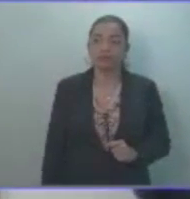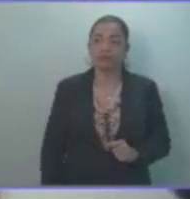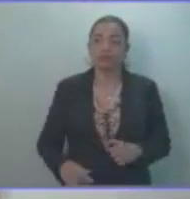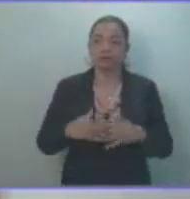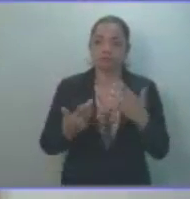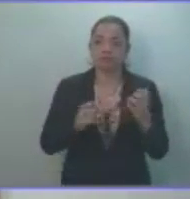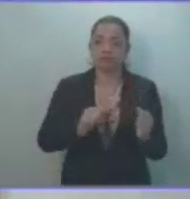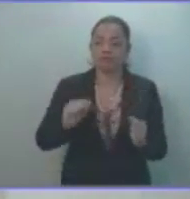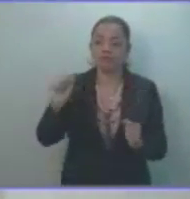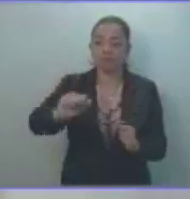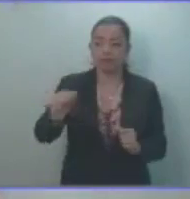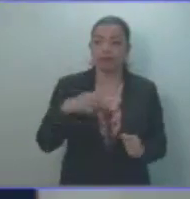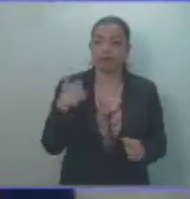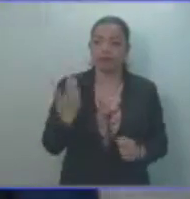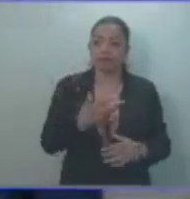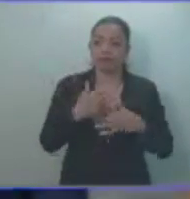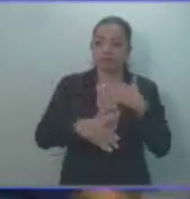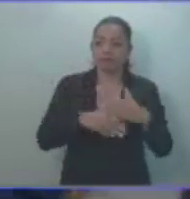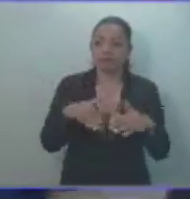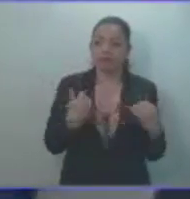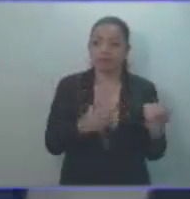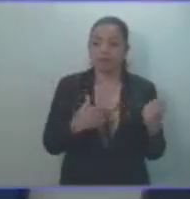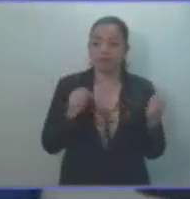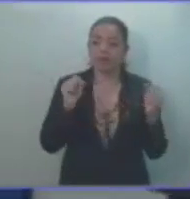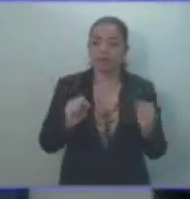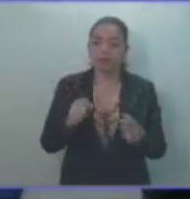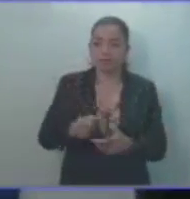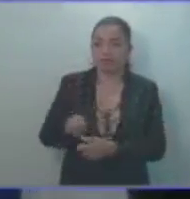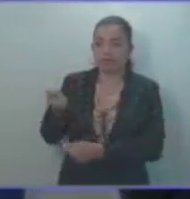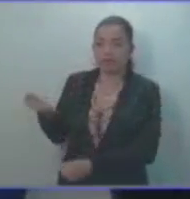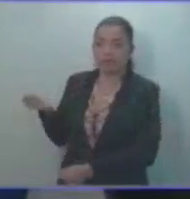ministro. Vamos a proceder entonces a la entrega.